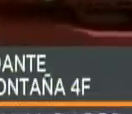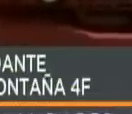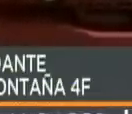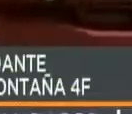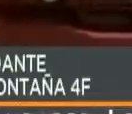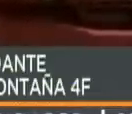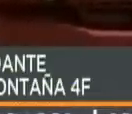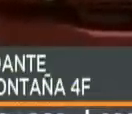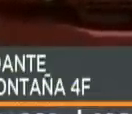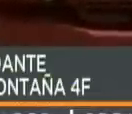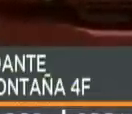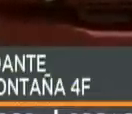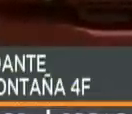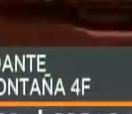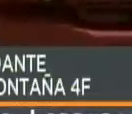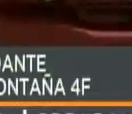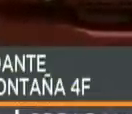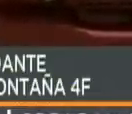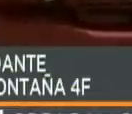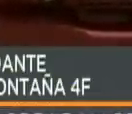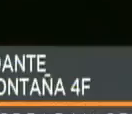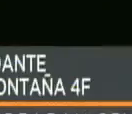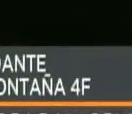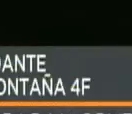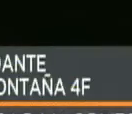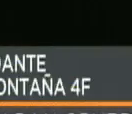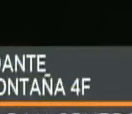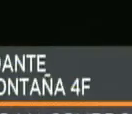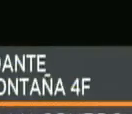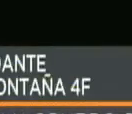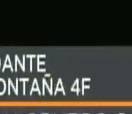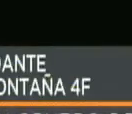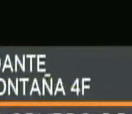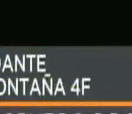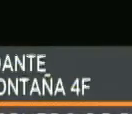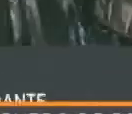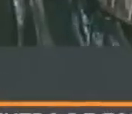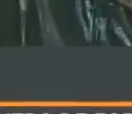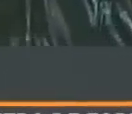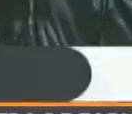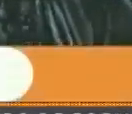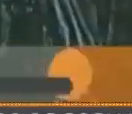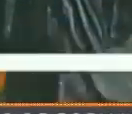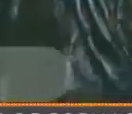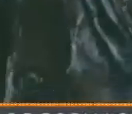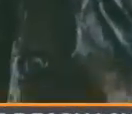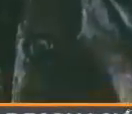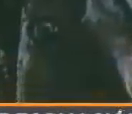Ya lo hagan.